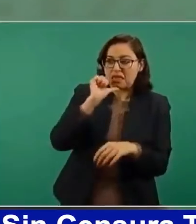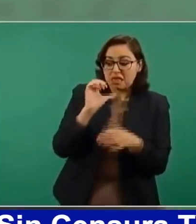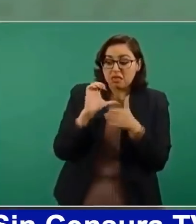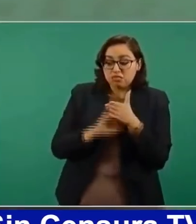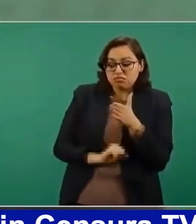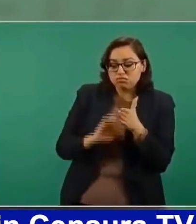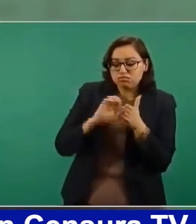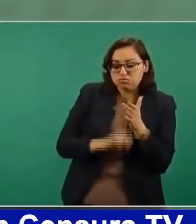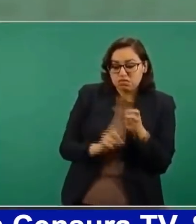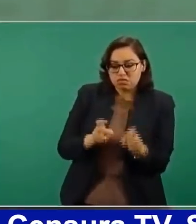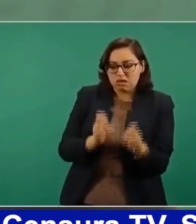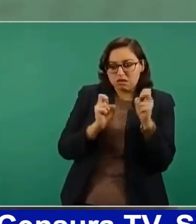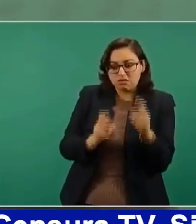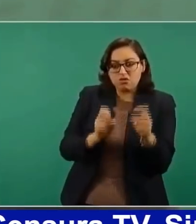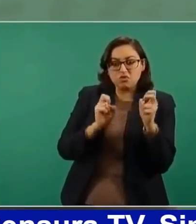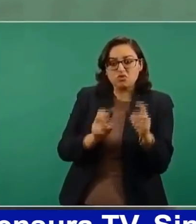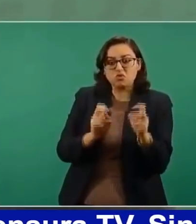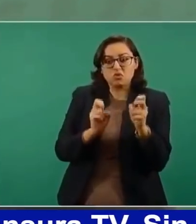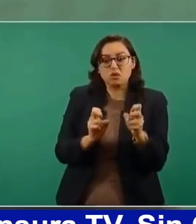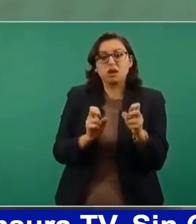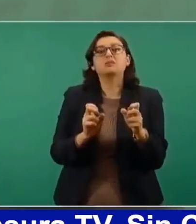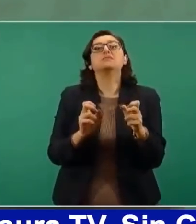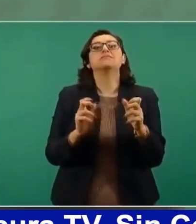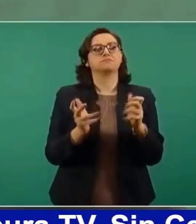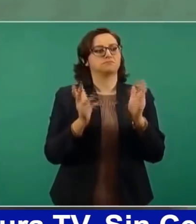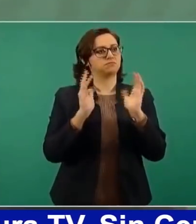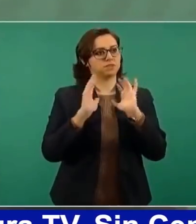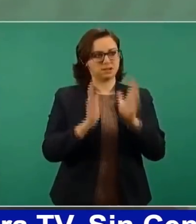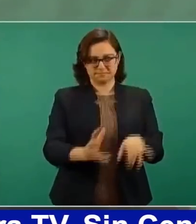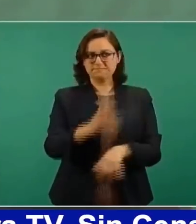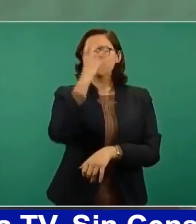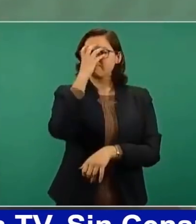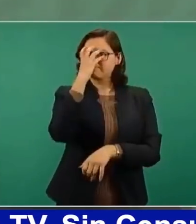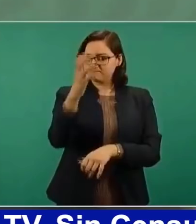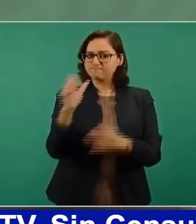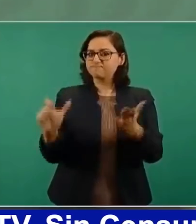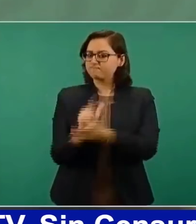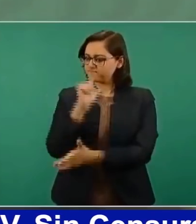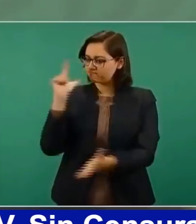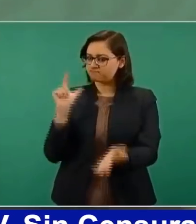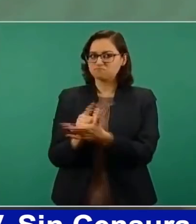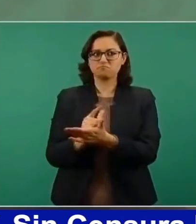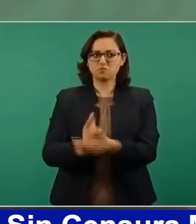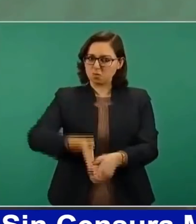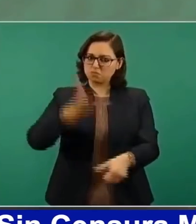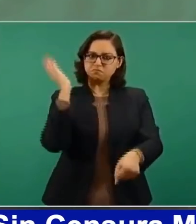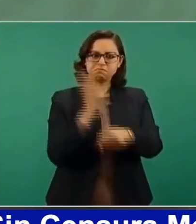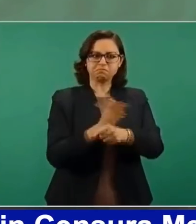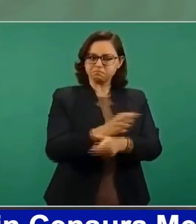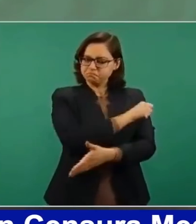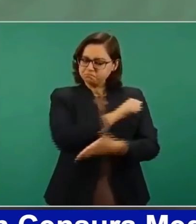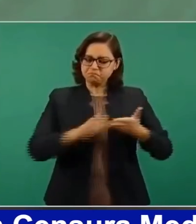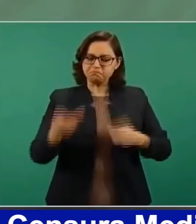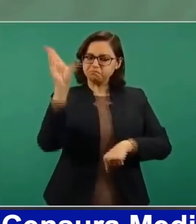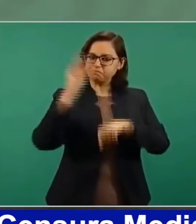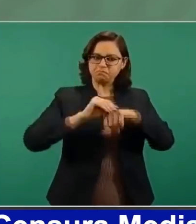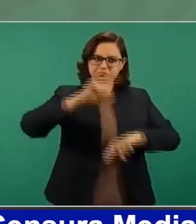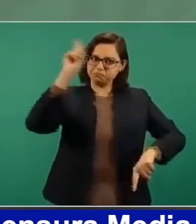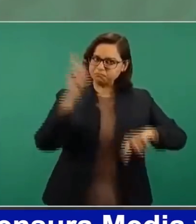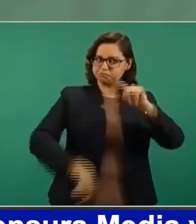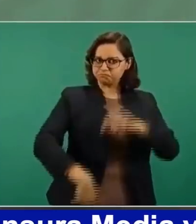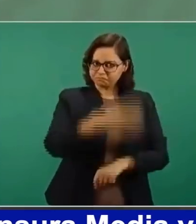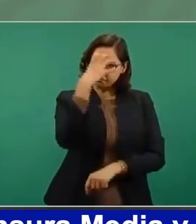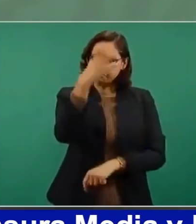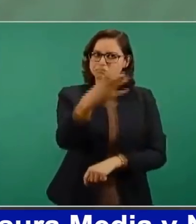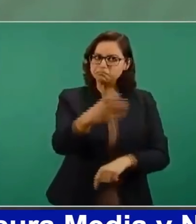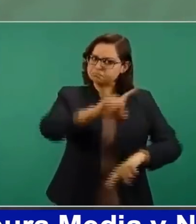estamos ya por hacer una reforma para suspenderle la concesión. O sea,